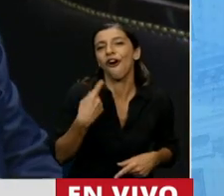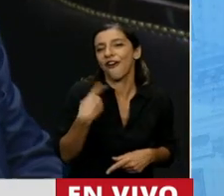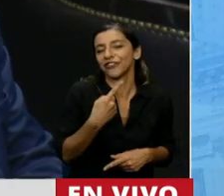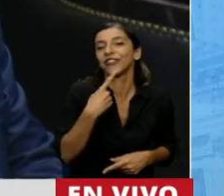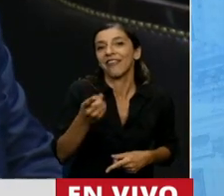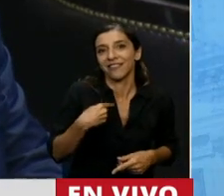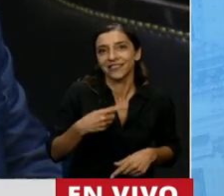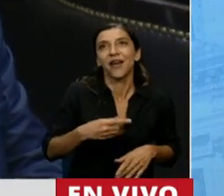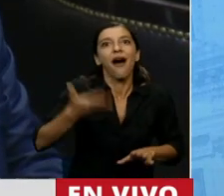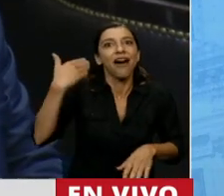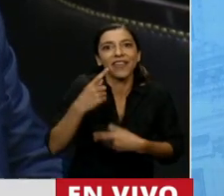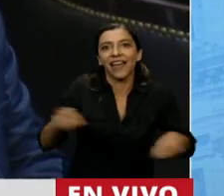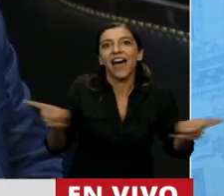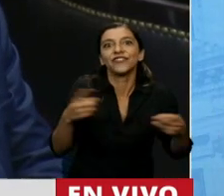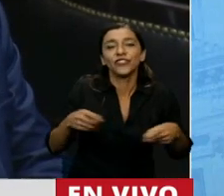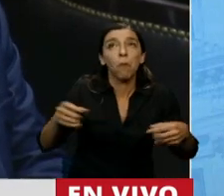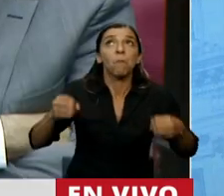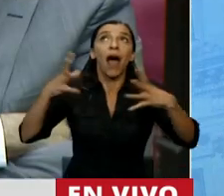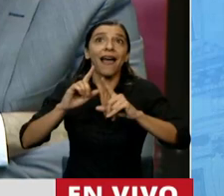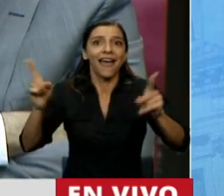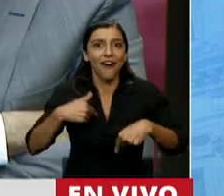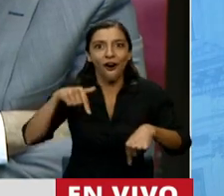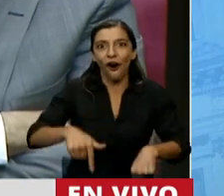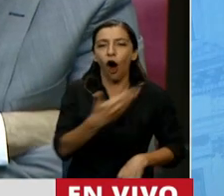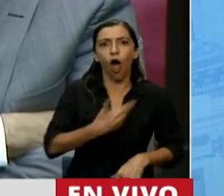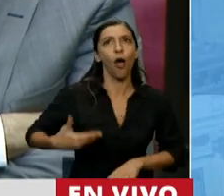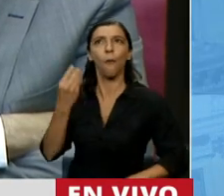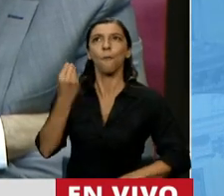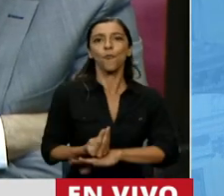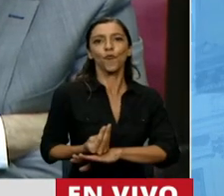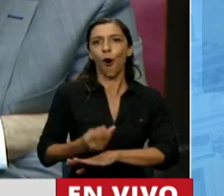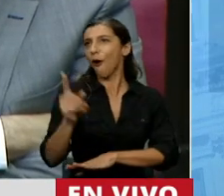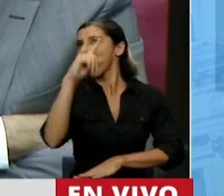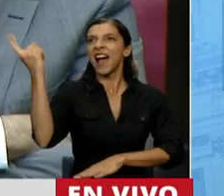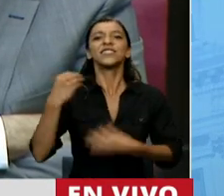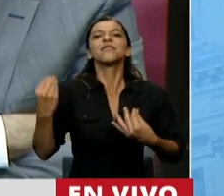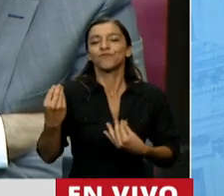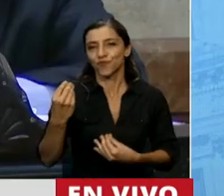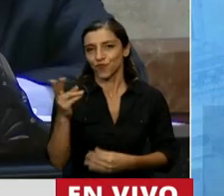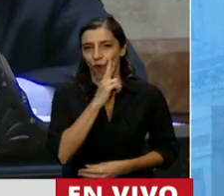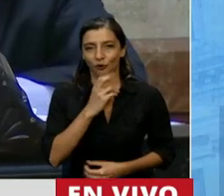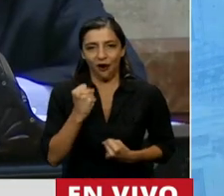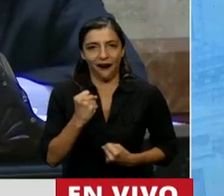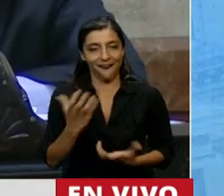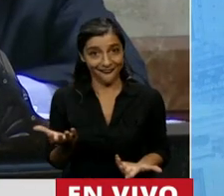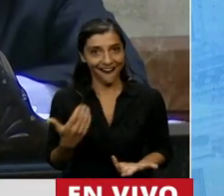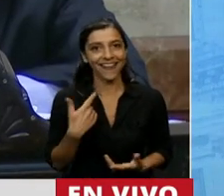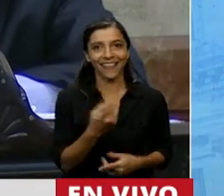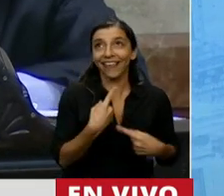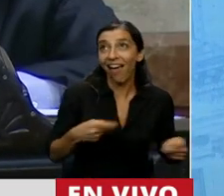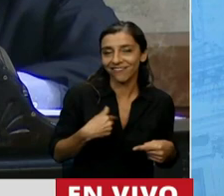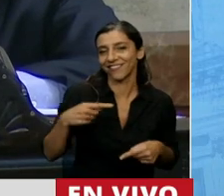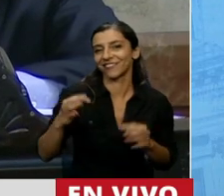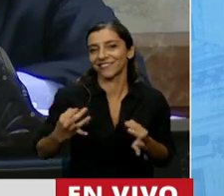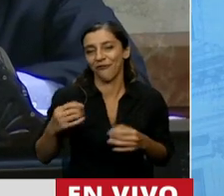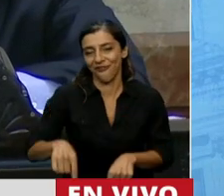mujer". Como una especie, lo decíamos y lo decimos, como una especie de pócima para darnos fuerza, energía,